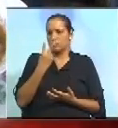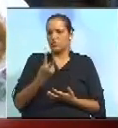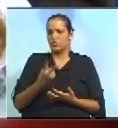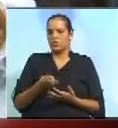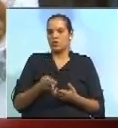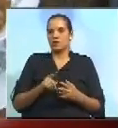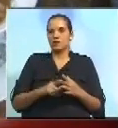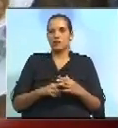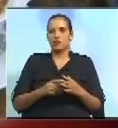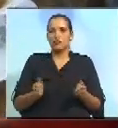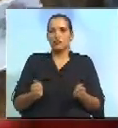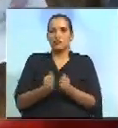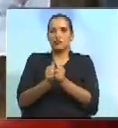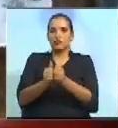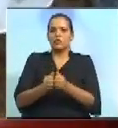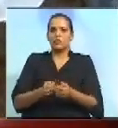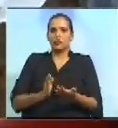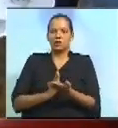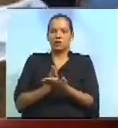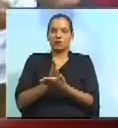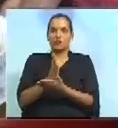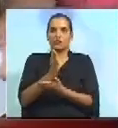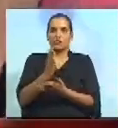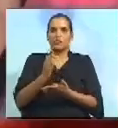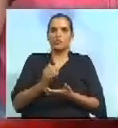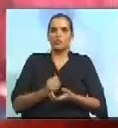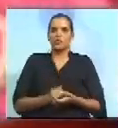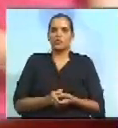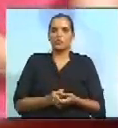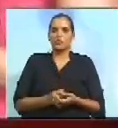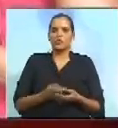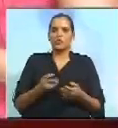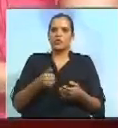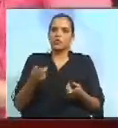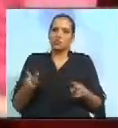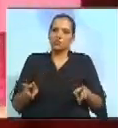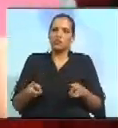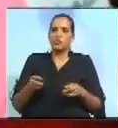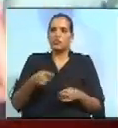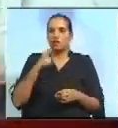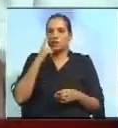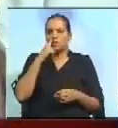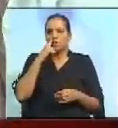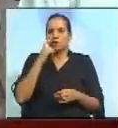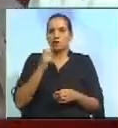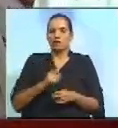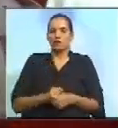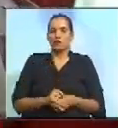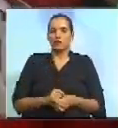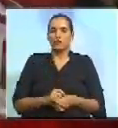bien presentado. Y siempre acompañado de su infaltable compañero, el chifle o un buen pan.